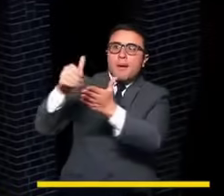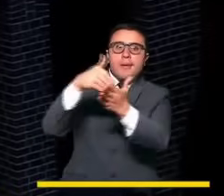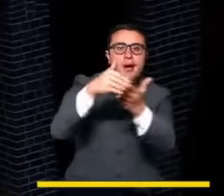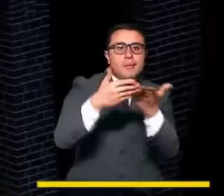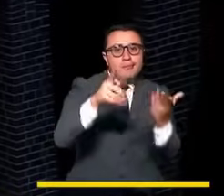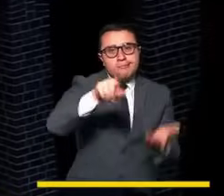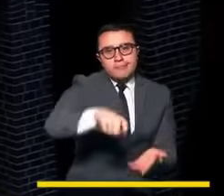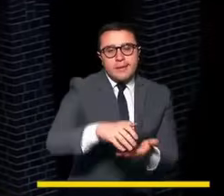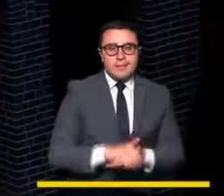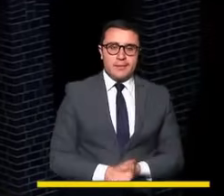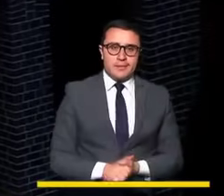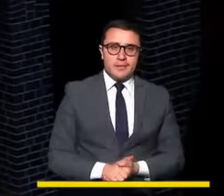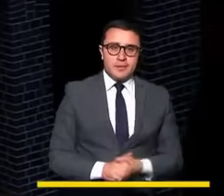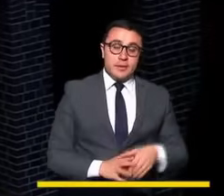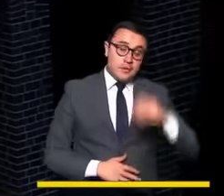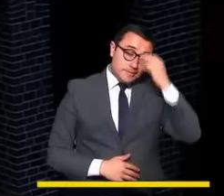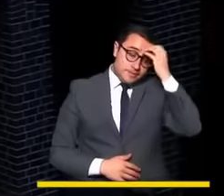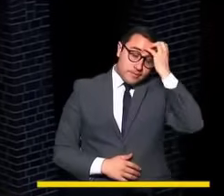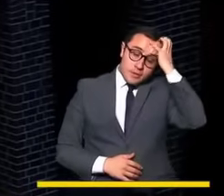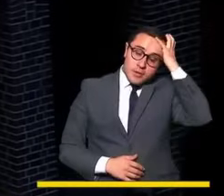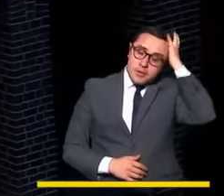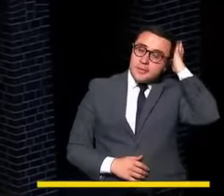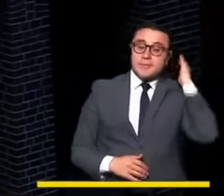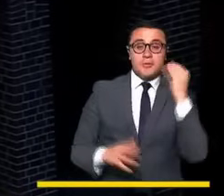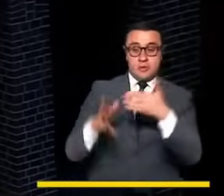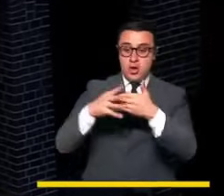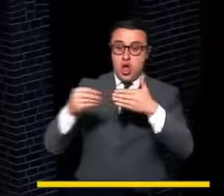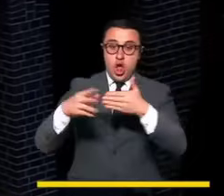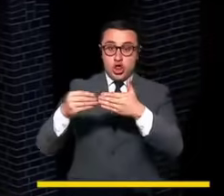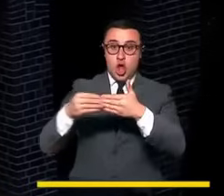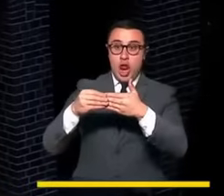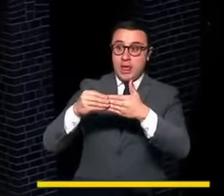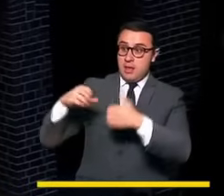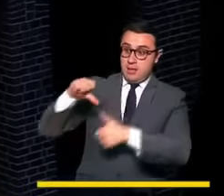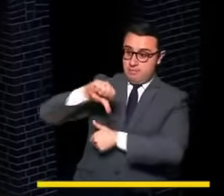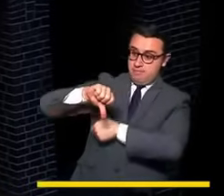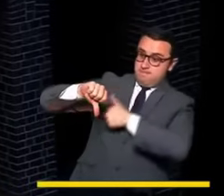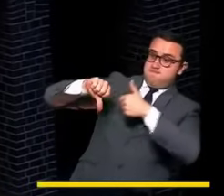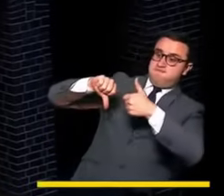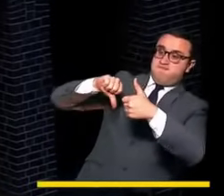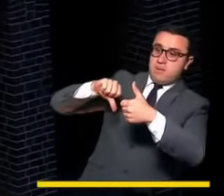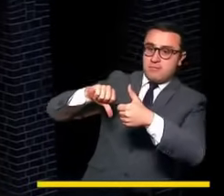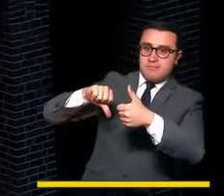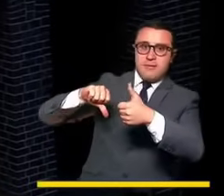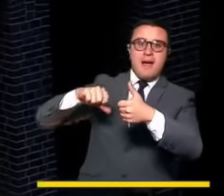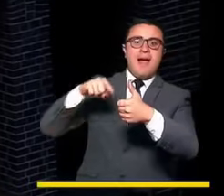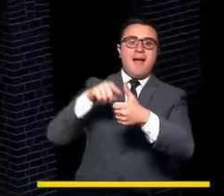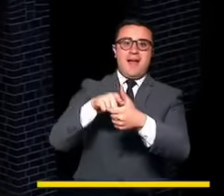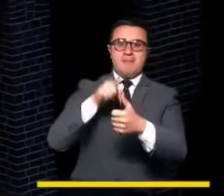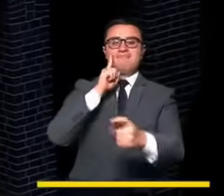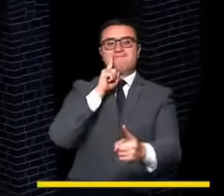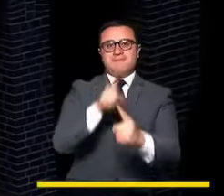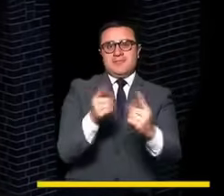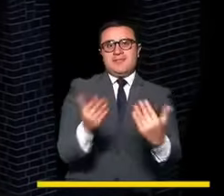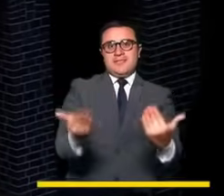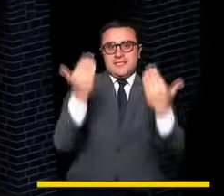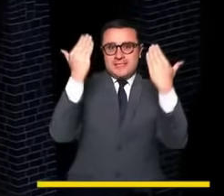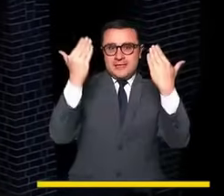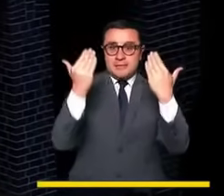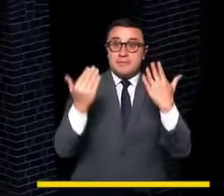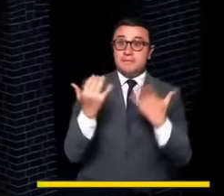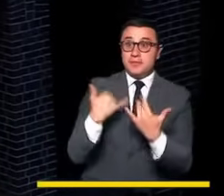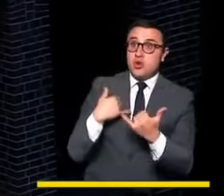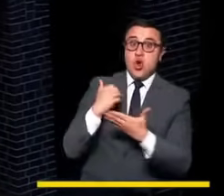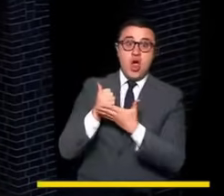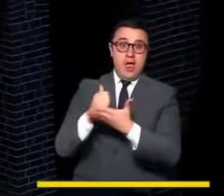Entonces, expandir el mercado de divisas es importante con estos objetivos. Lo que se exporta ayuda a